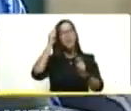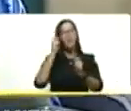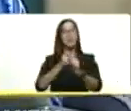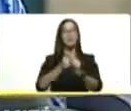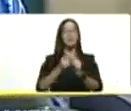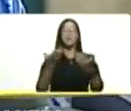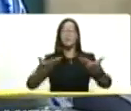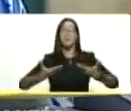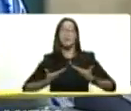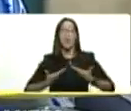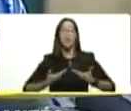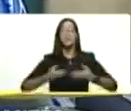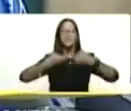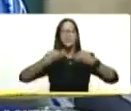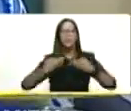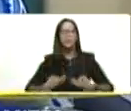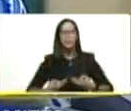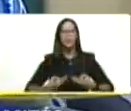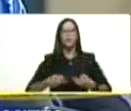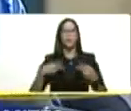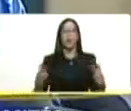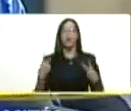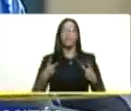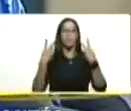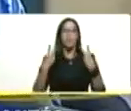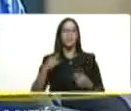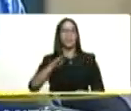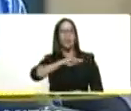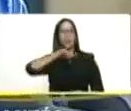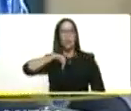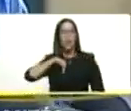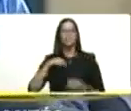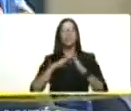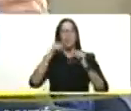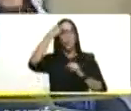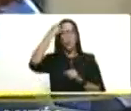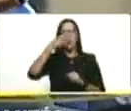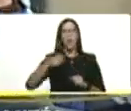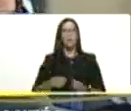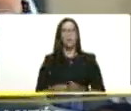nos da seguridad de que la victoria será nuestra y de todos los pueblos.